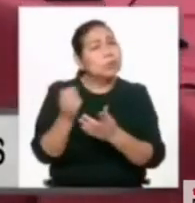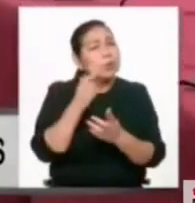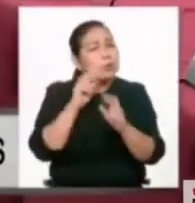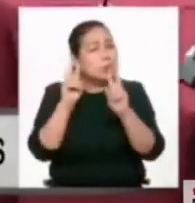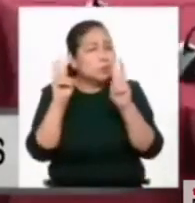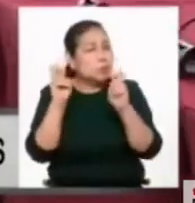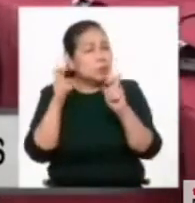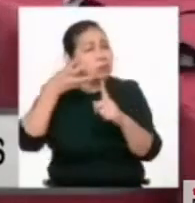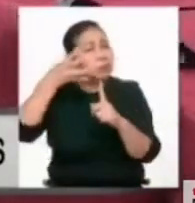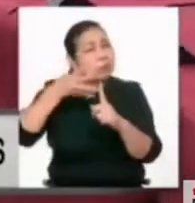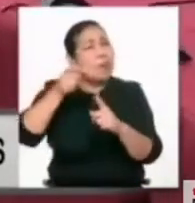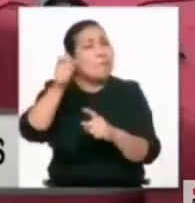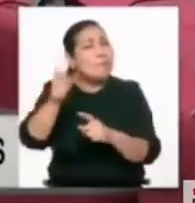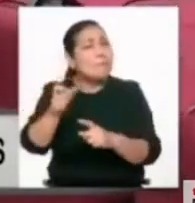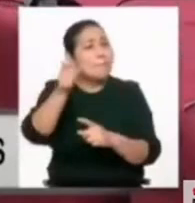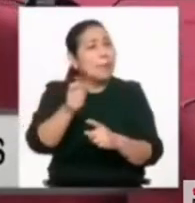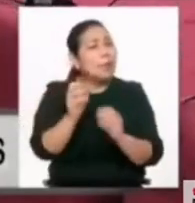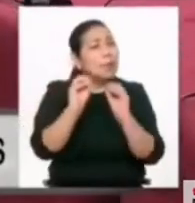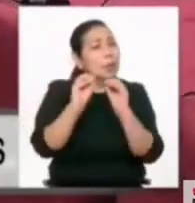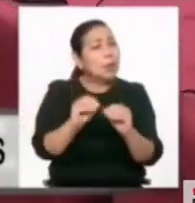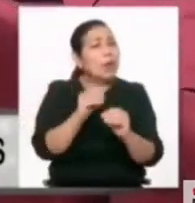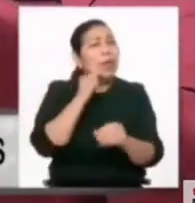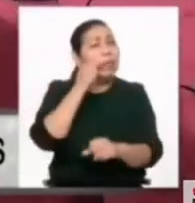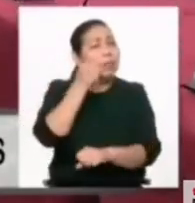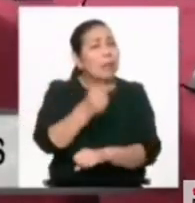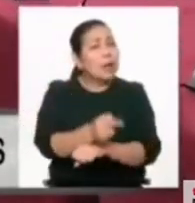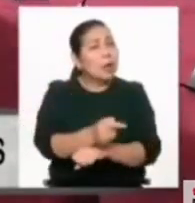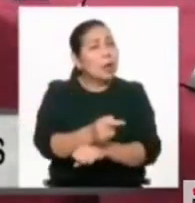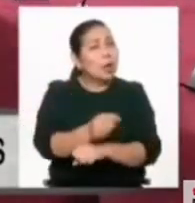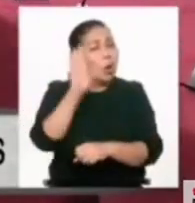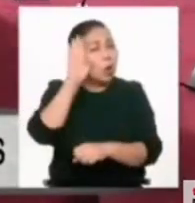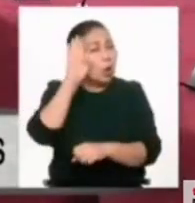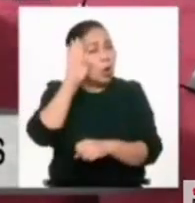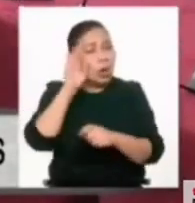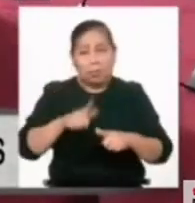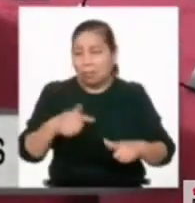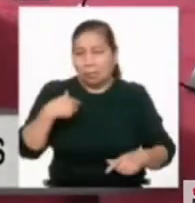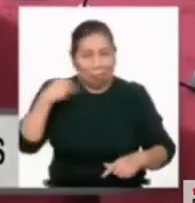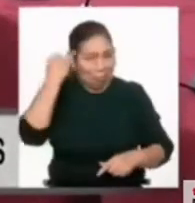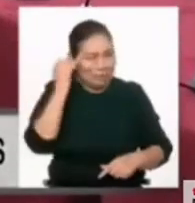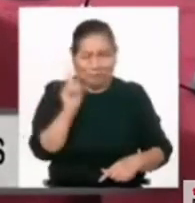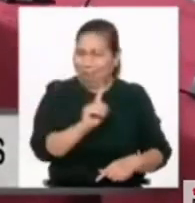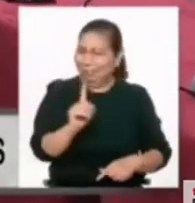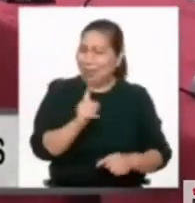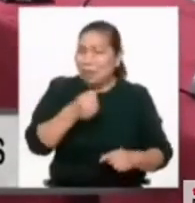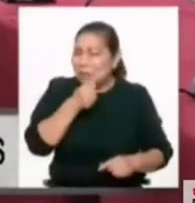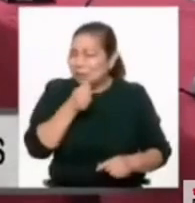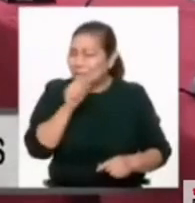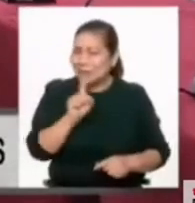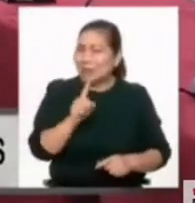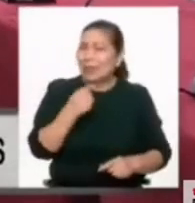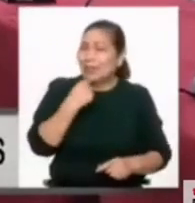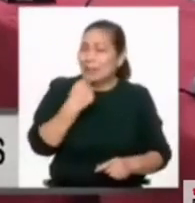recogemos testimonios de personas que ponen incluso denuncias en comisarías. No inventamos casos. Y tampoco, y cuando